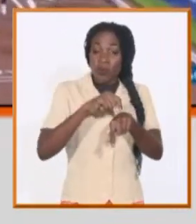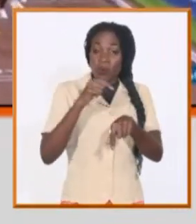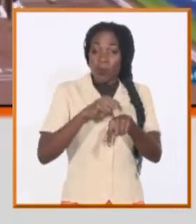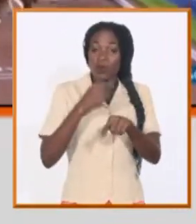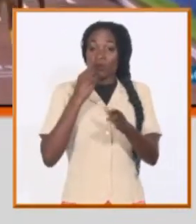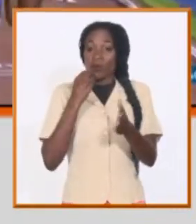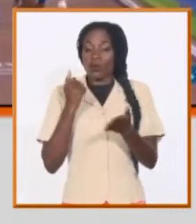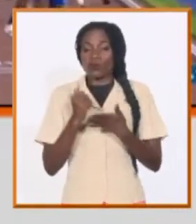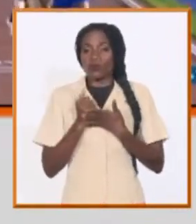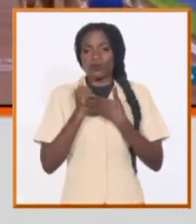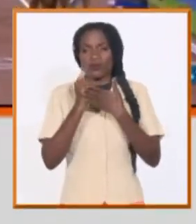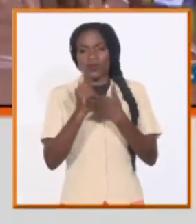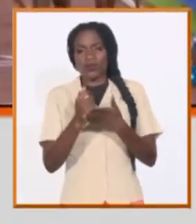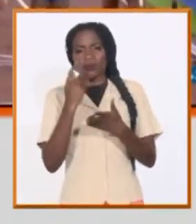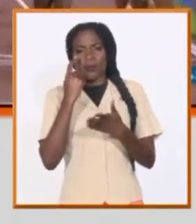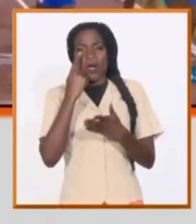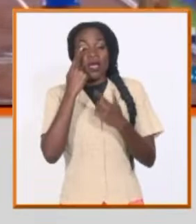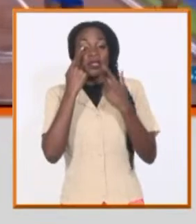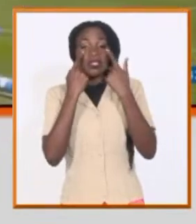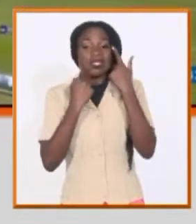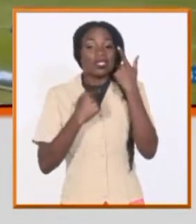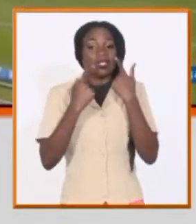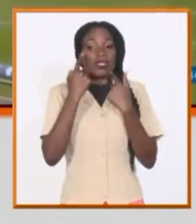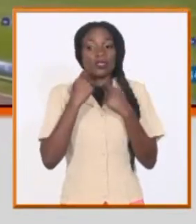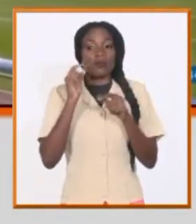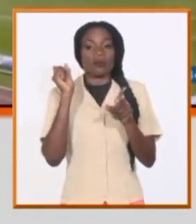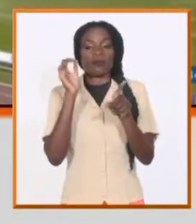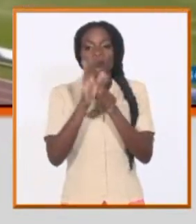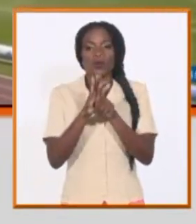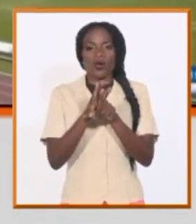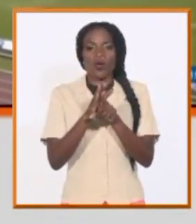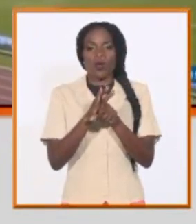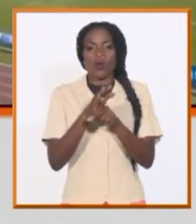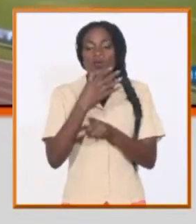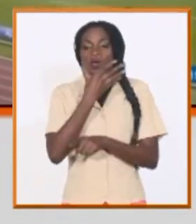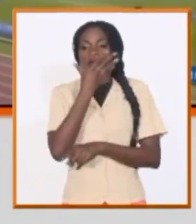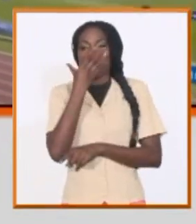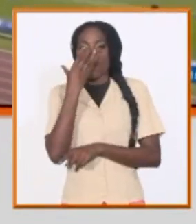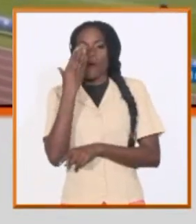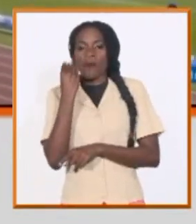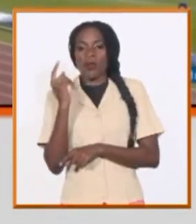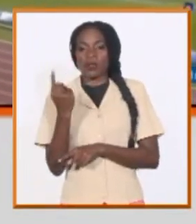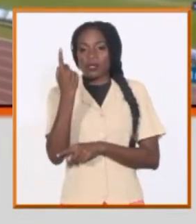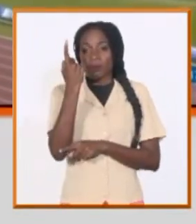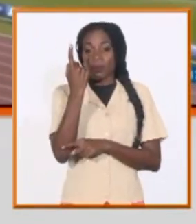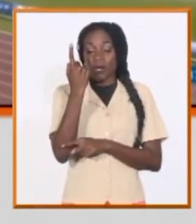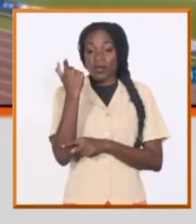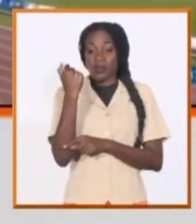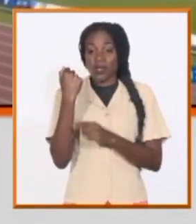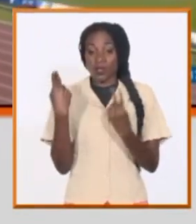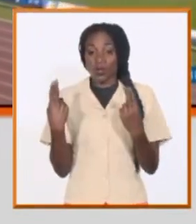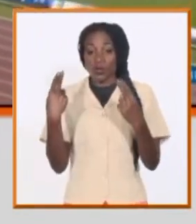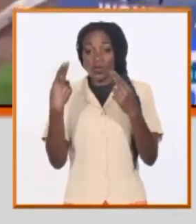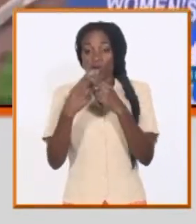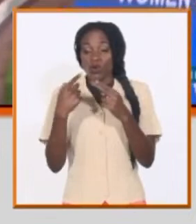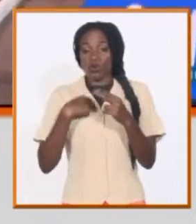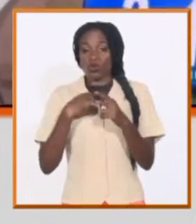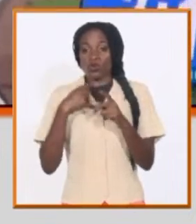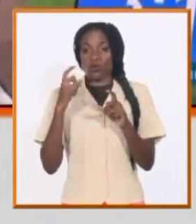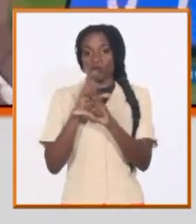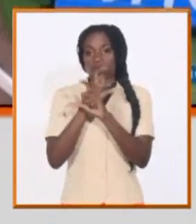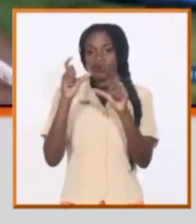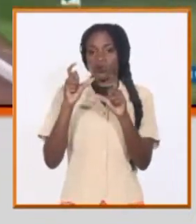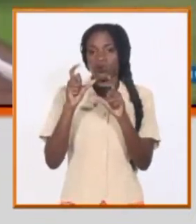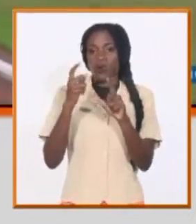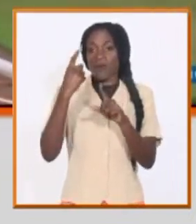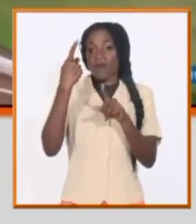llegaron a podio, pero el llanto de Ariadne Inver, por ejemplo, cuando ella pierde ese primer combate, nos impresionó todos. También la